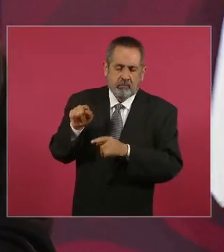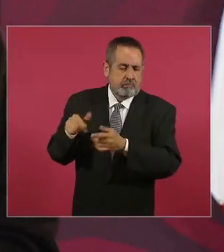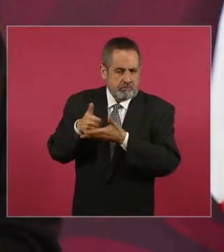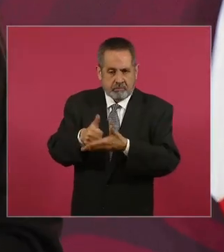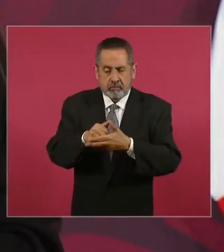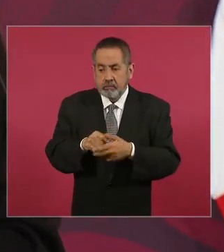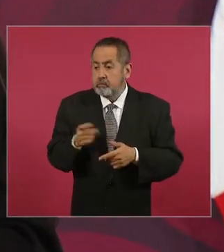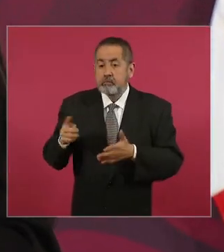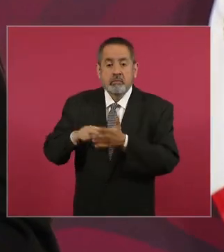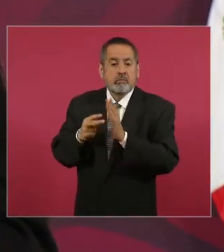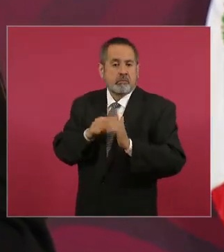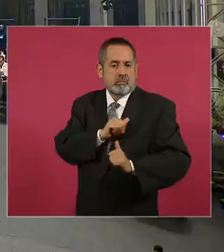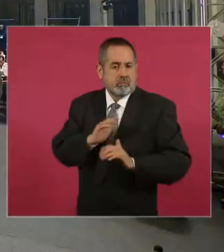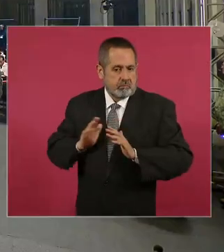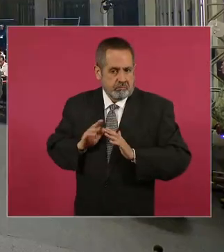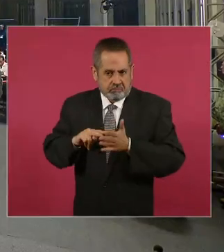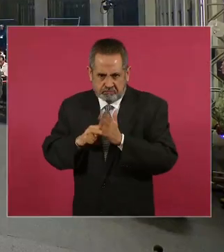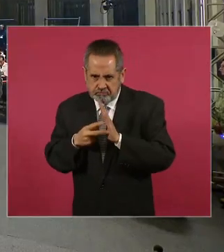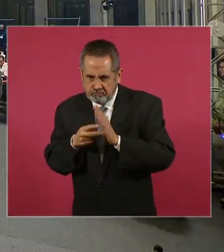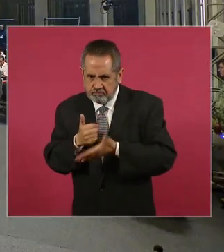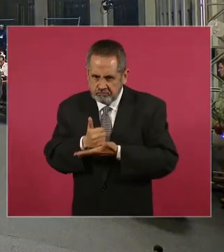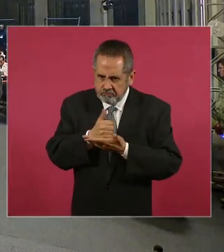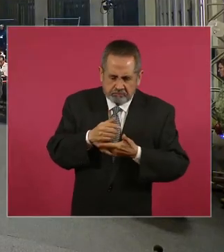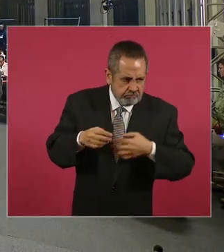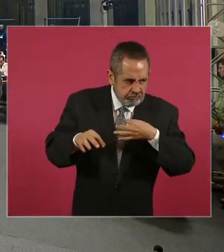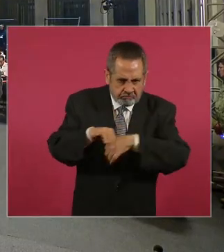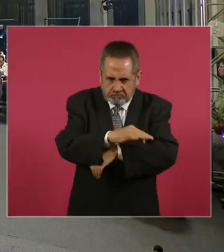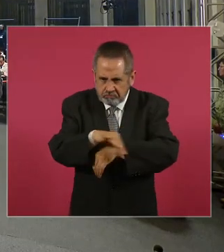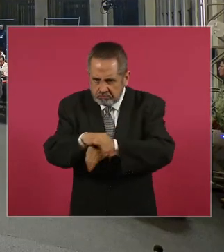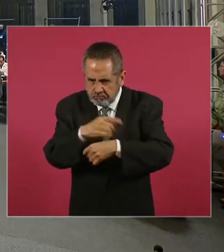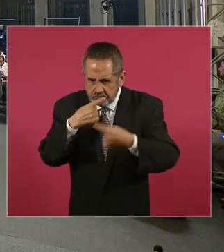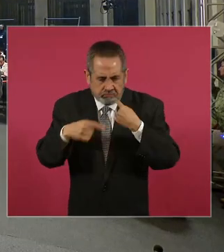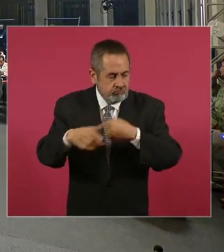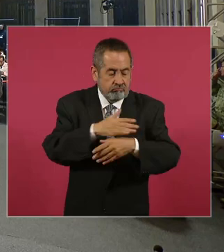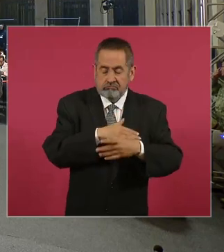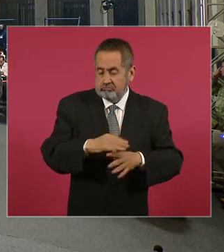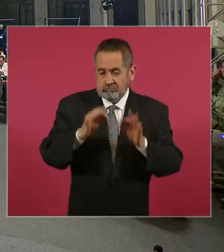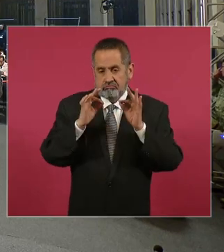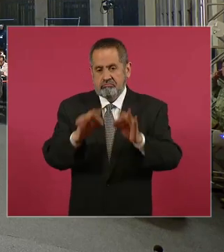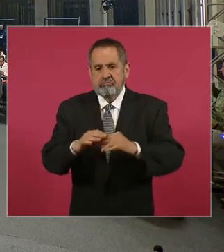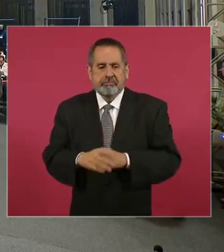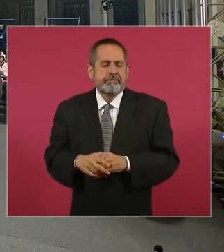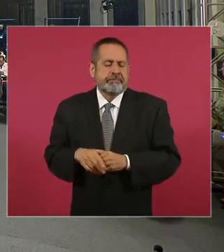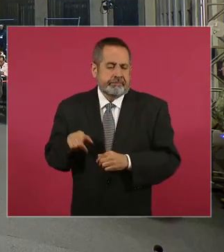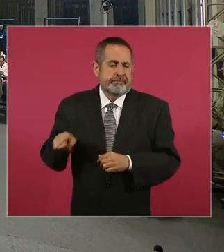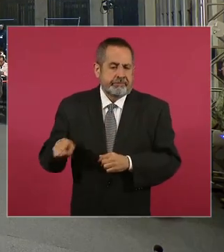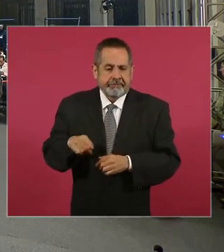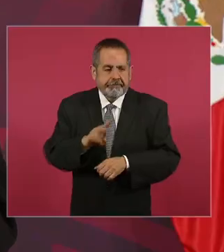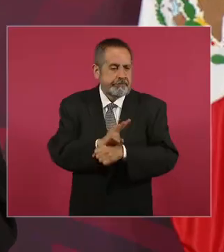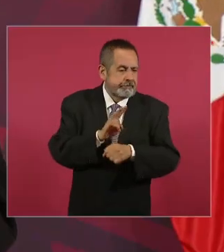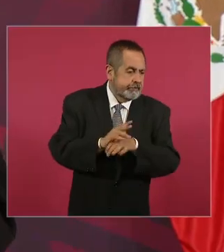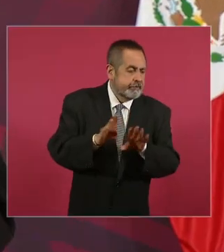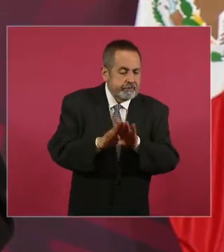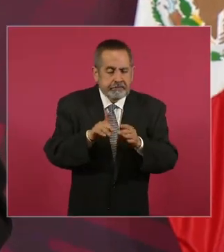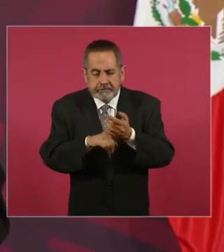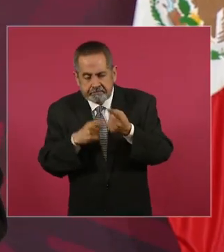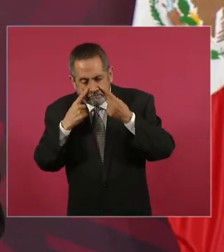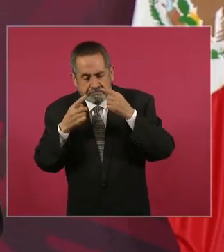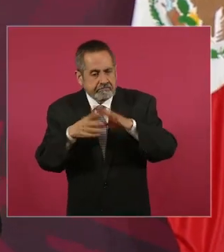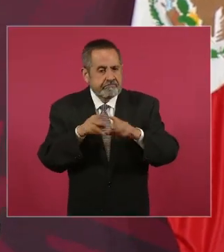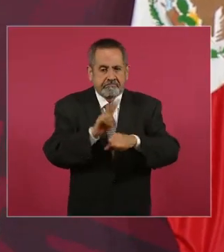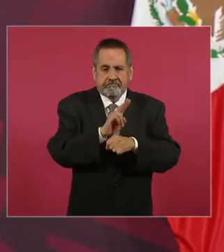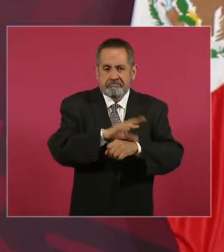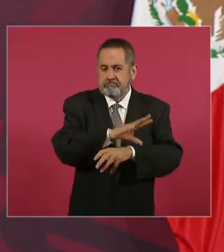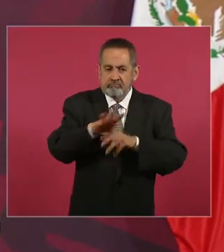los ingenieros militares que estuvieron a cargo de la supervisión